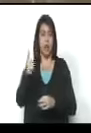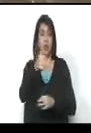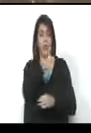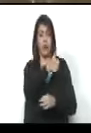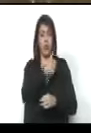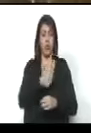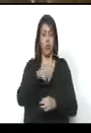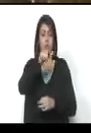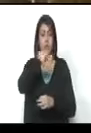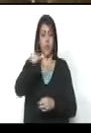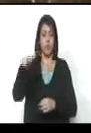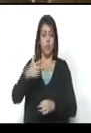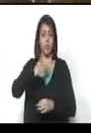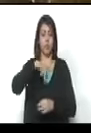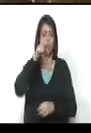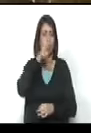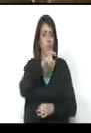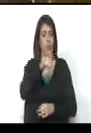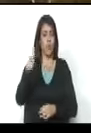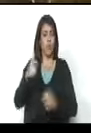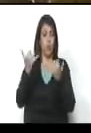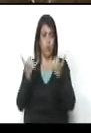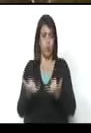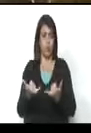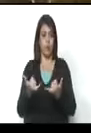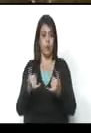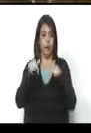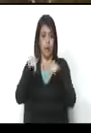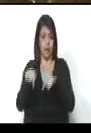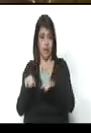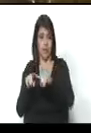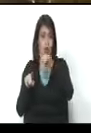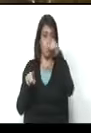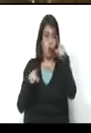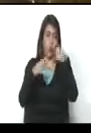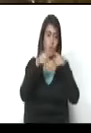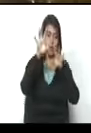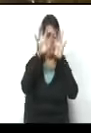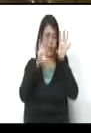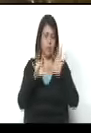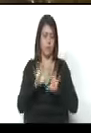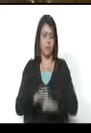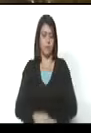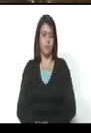una de las personas de nuestro pueblo, dentro y fuera del país.